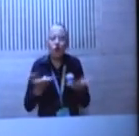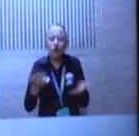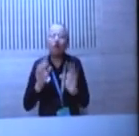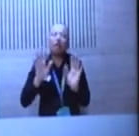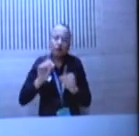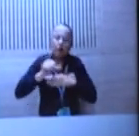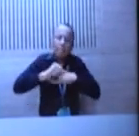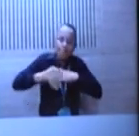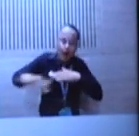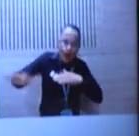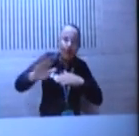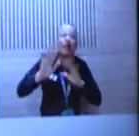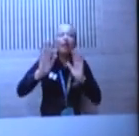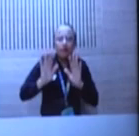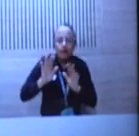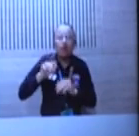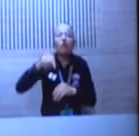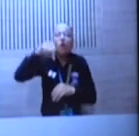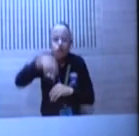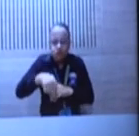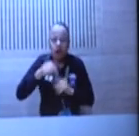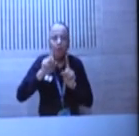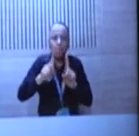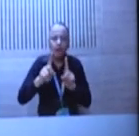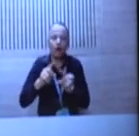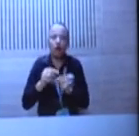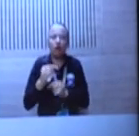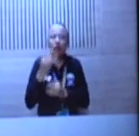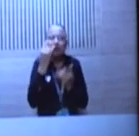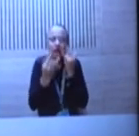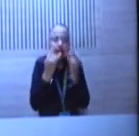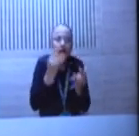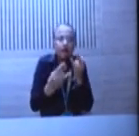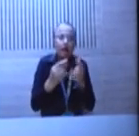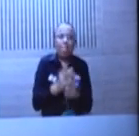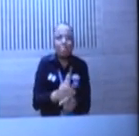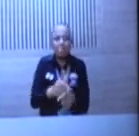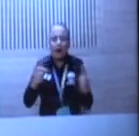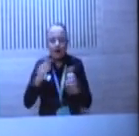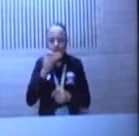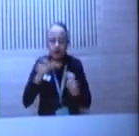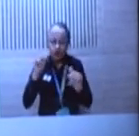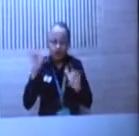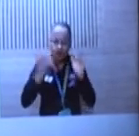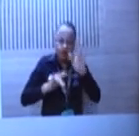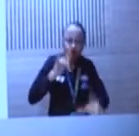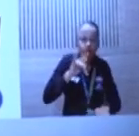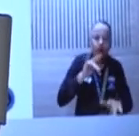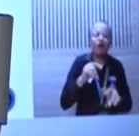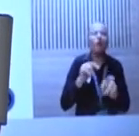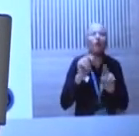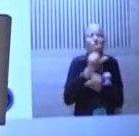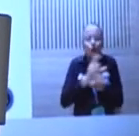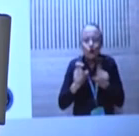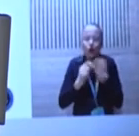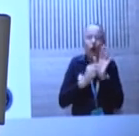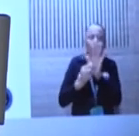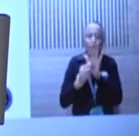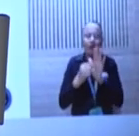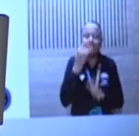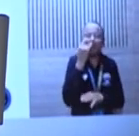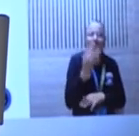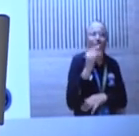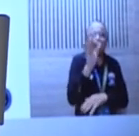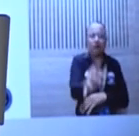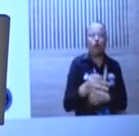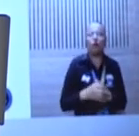la ubicación geográfica Pero eso no es lo que va a traer un turismo de altísimo nivel que agregue valor creación de la comisión fílmica distrital alcalde